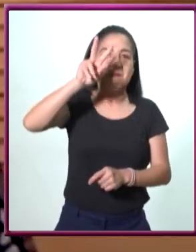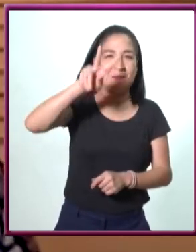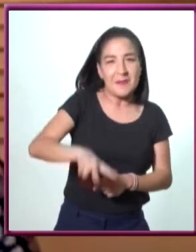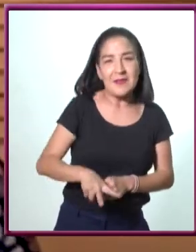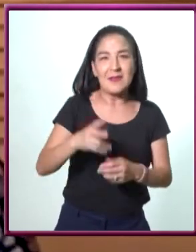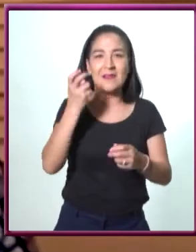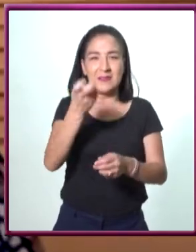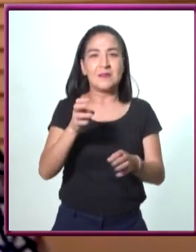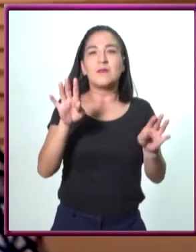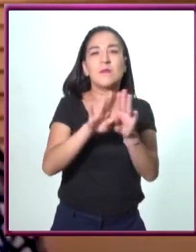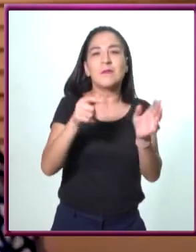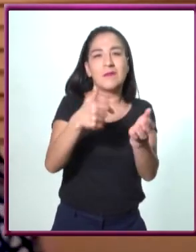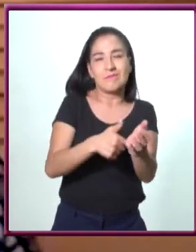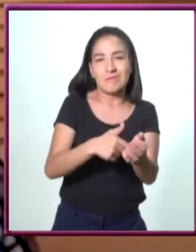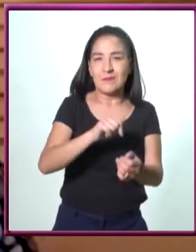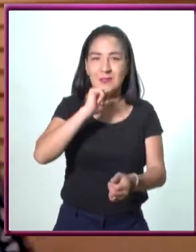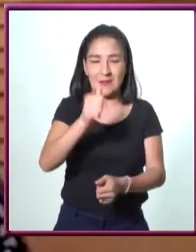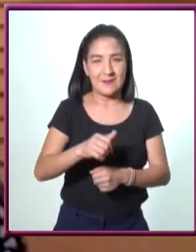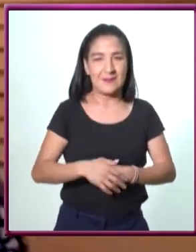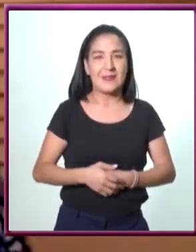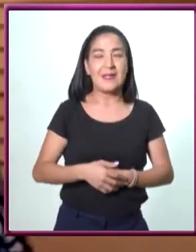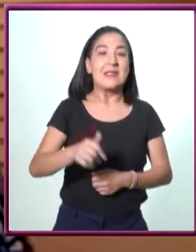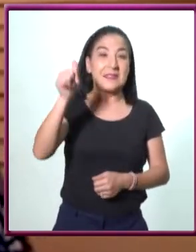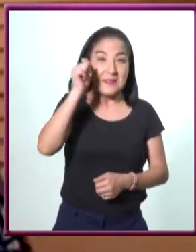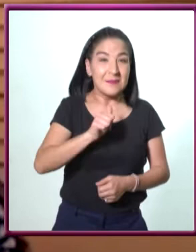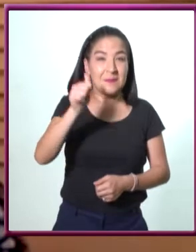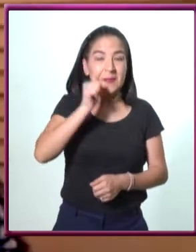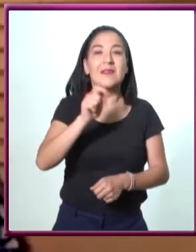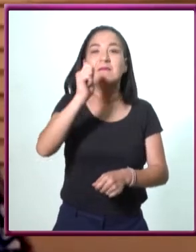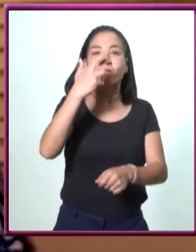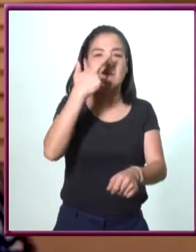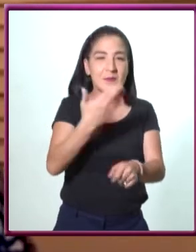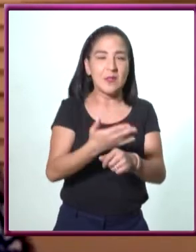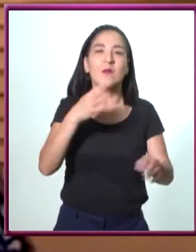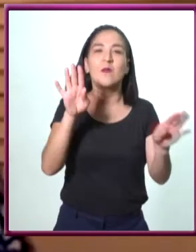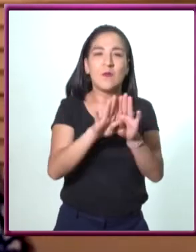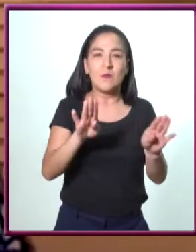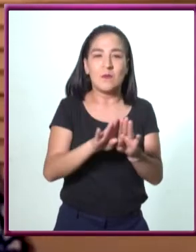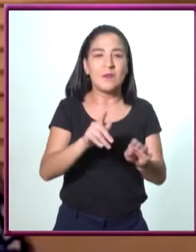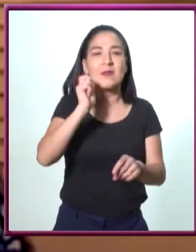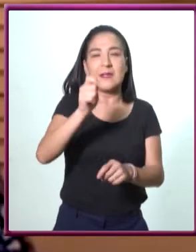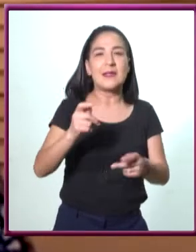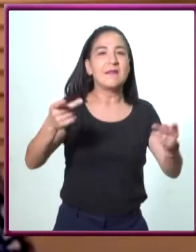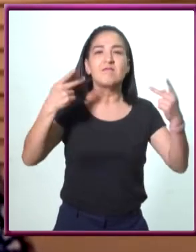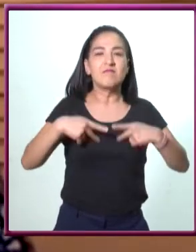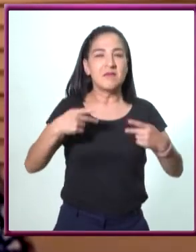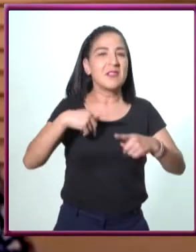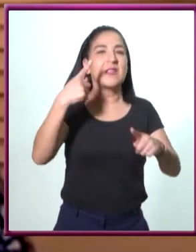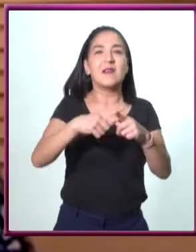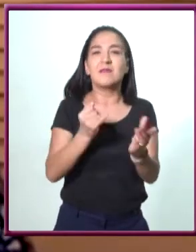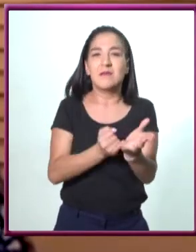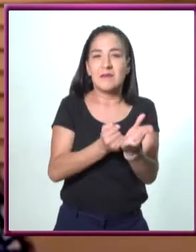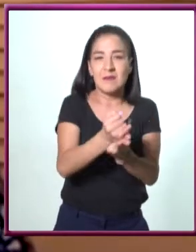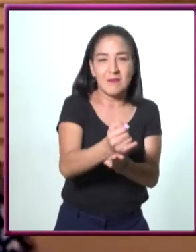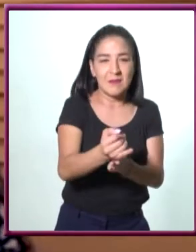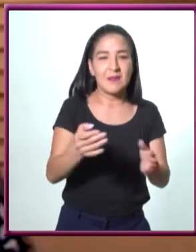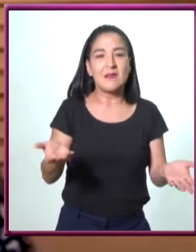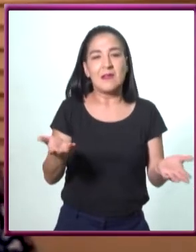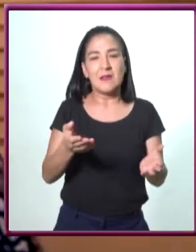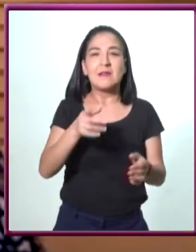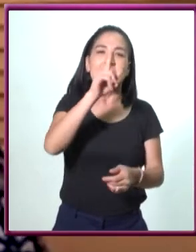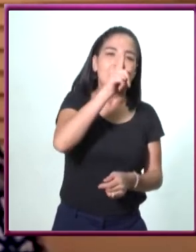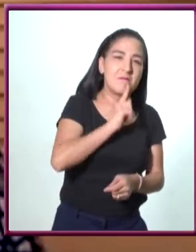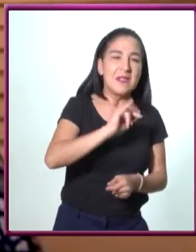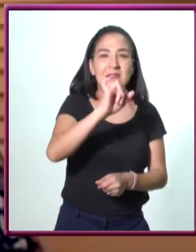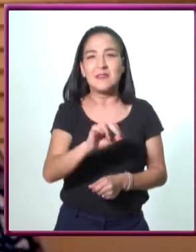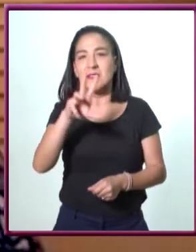esconder las cosas. ¿Sí? Siempre la responsabilidad es de quien decide, ¿verdad?, por decir o